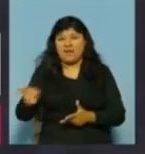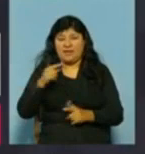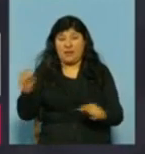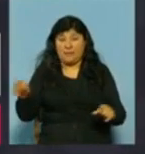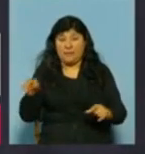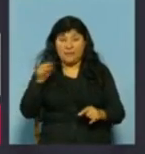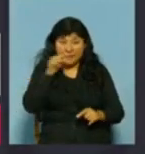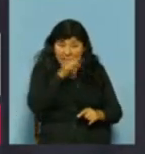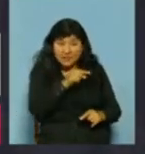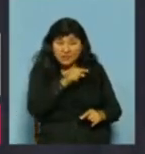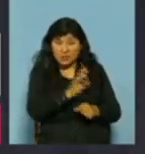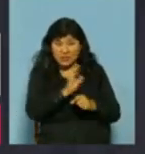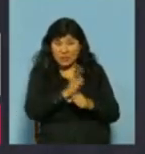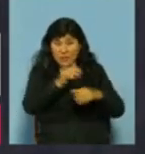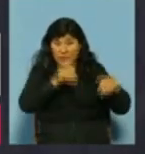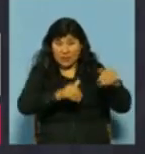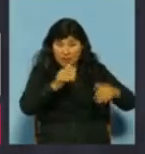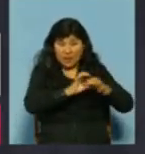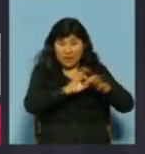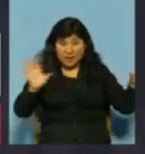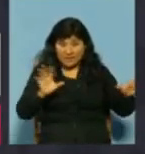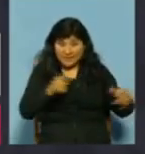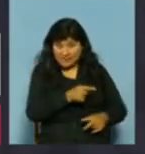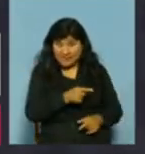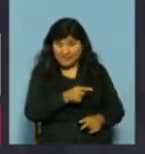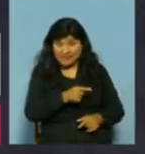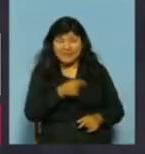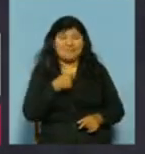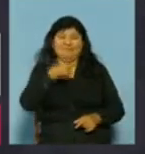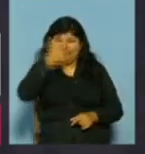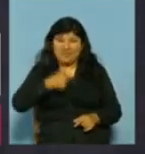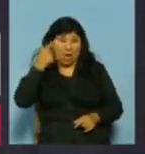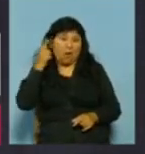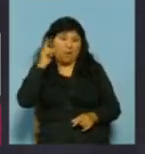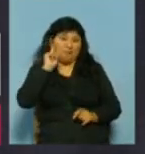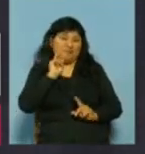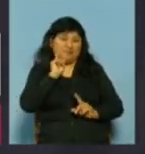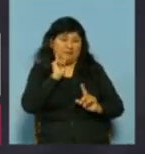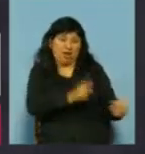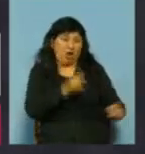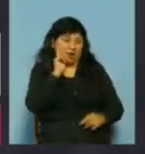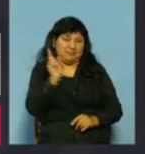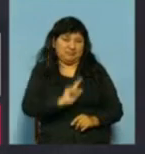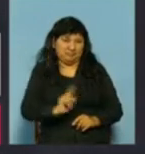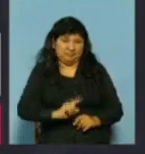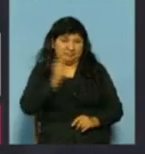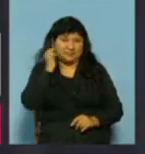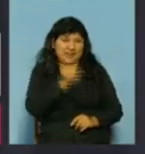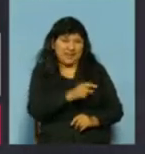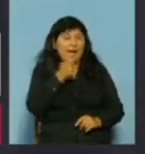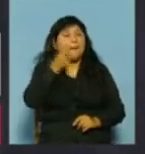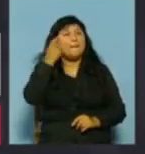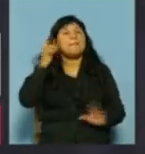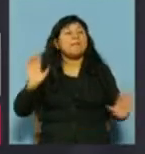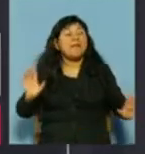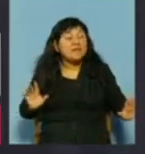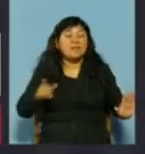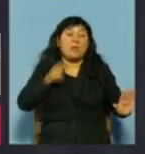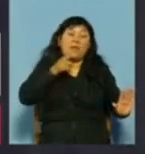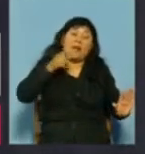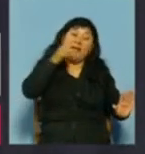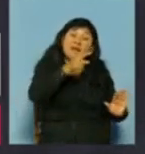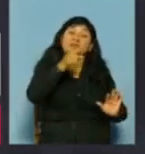¿eso es una democracia? Yo creo que no. Entonces, espero que esto sea un desatino y un